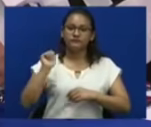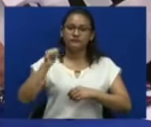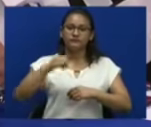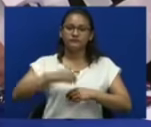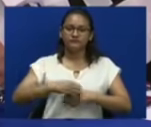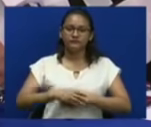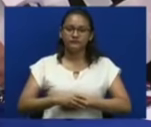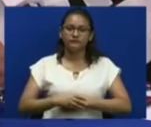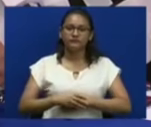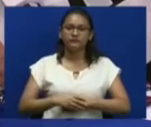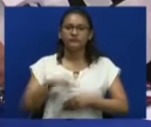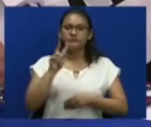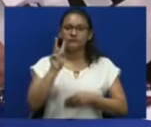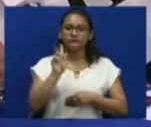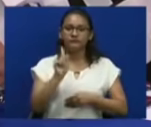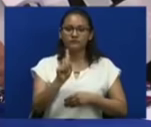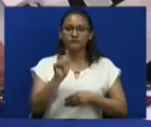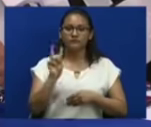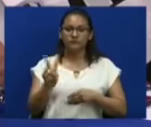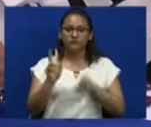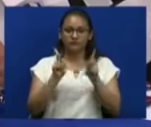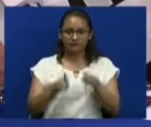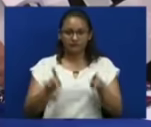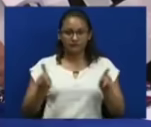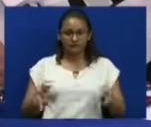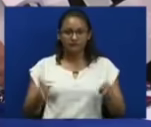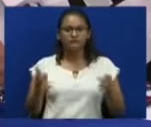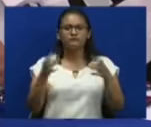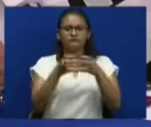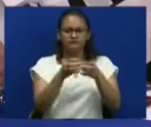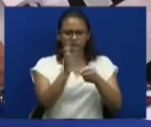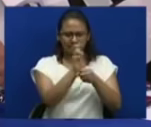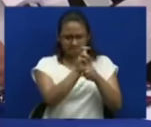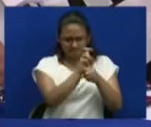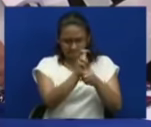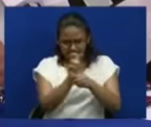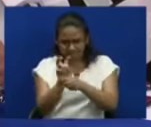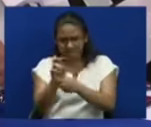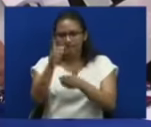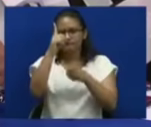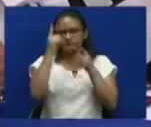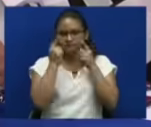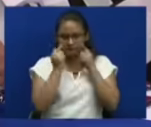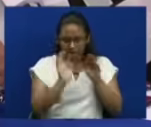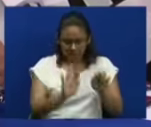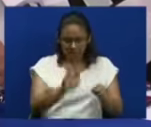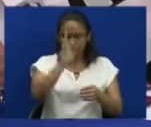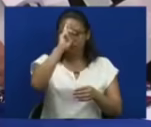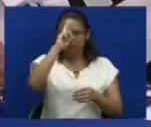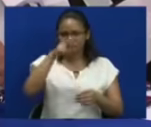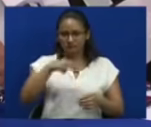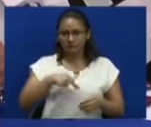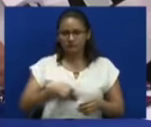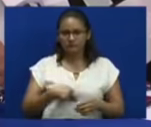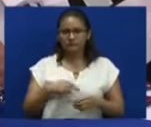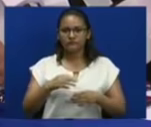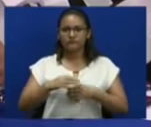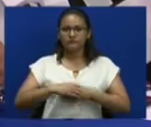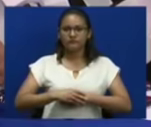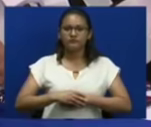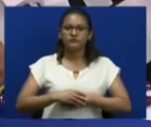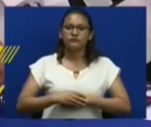teníamos doce personas en seguimiento responsable y cuidadoso de ellas